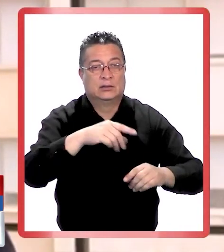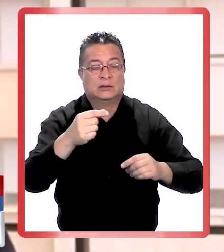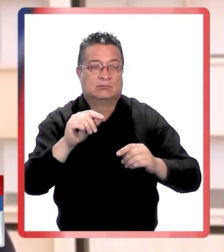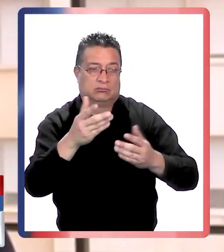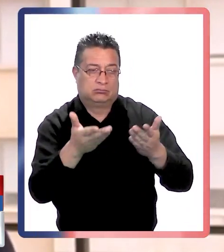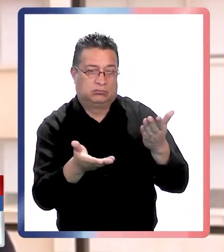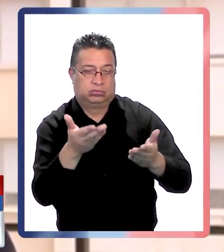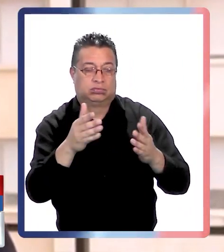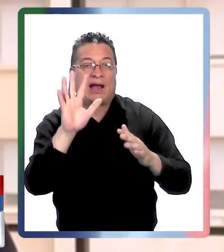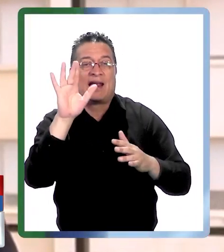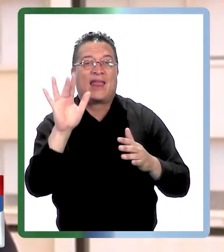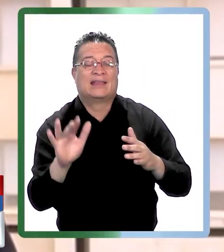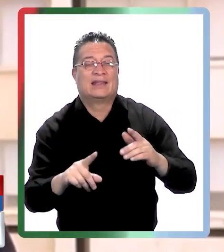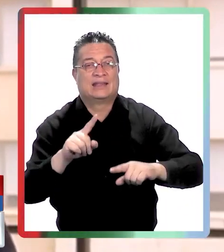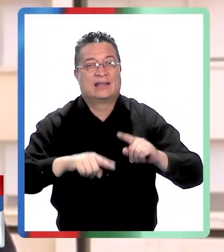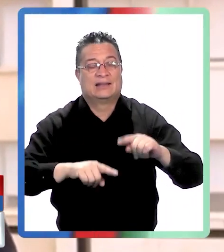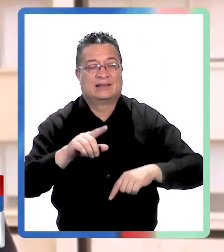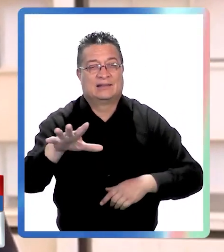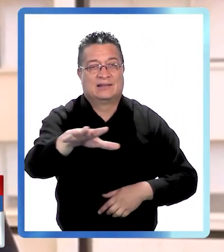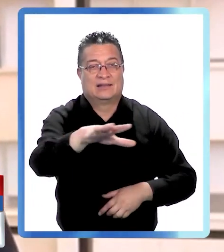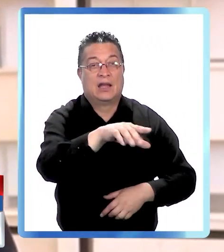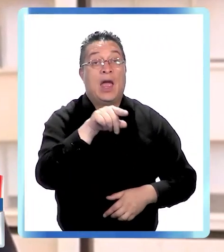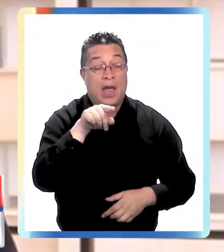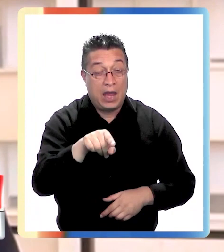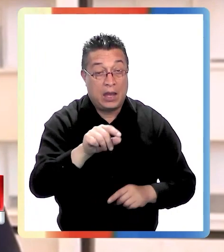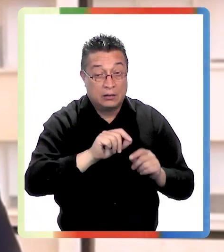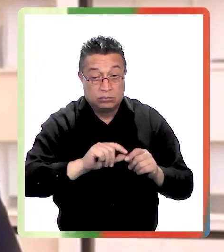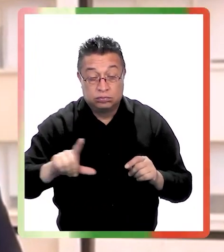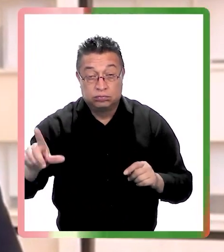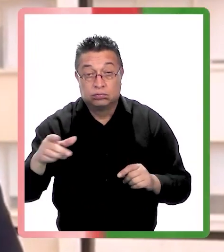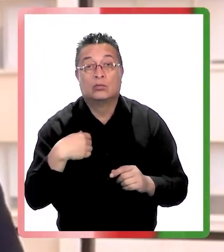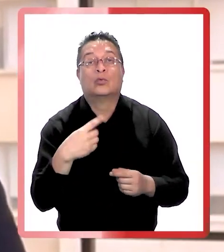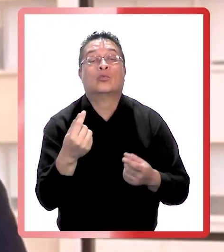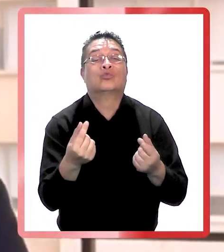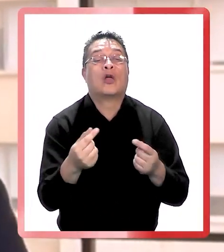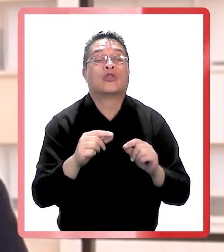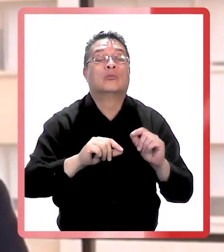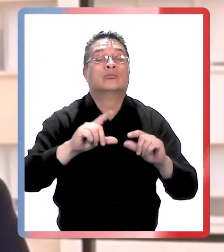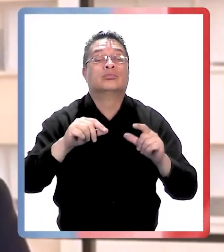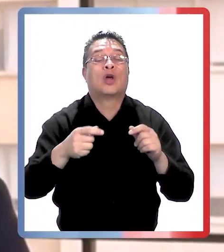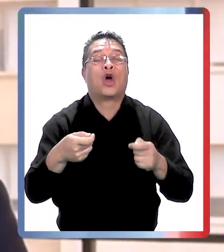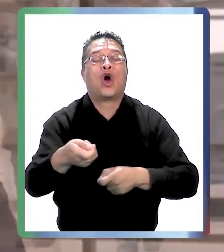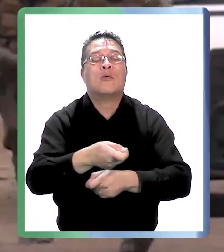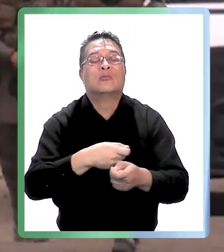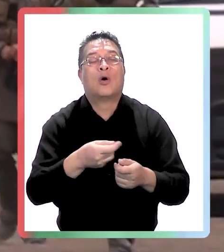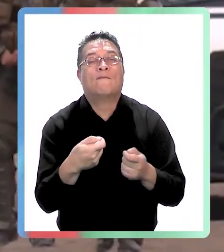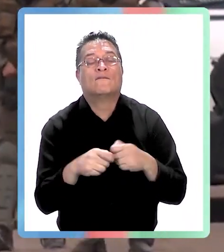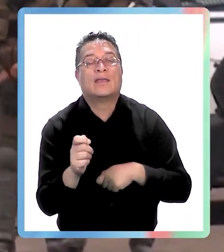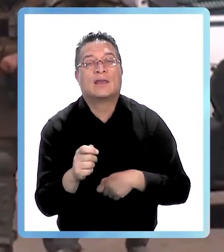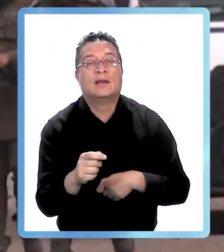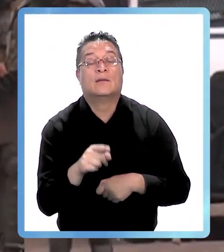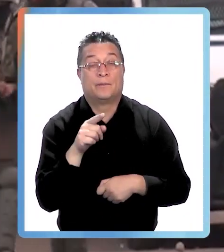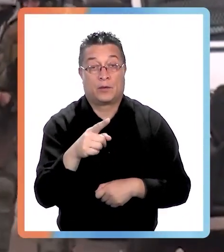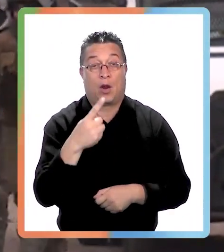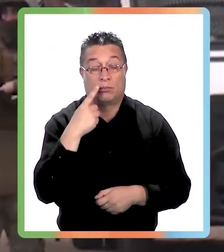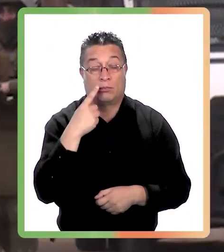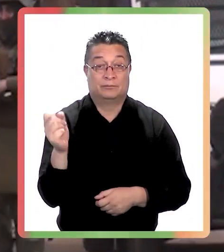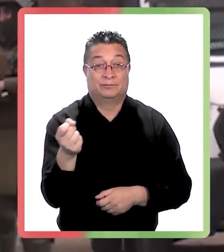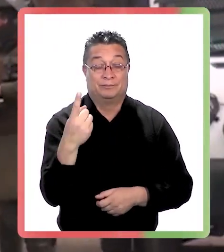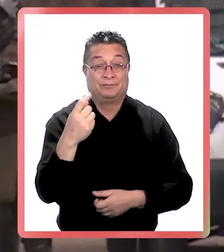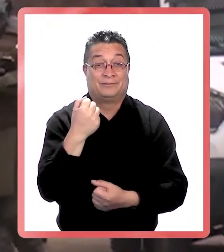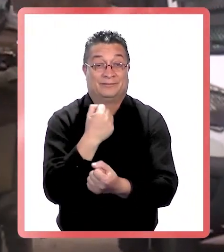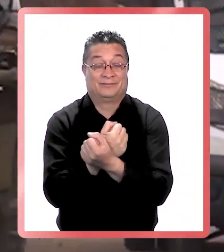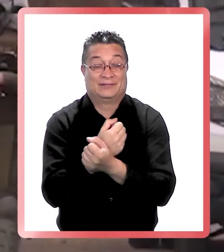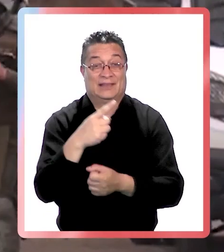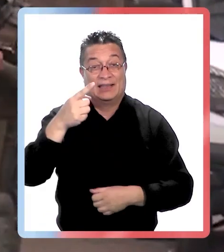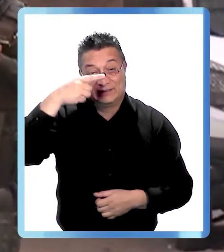las características del territorio. A partir de ahí estableceremos una tasación de carácter comercial. Finalmente, el comisario de la primera